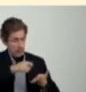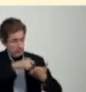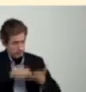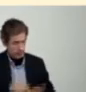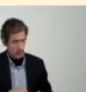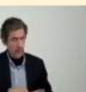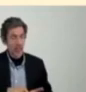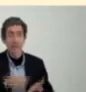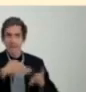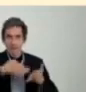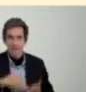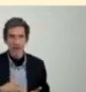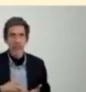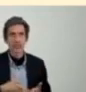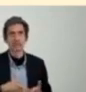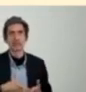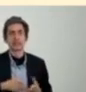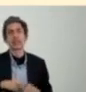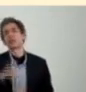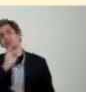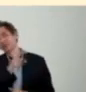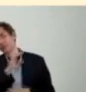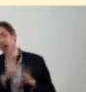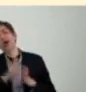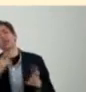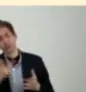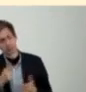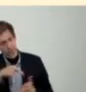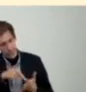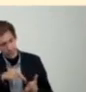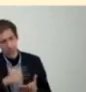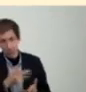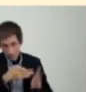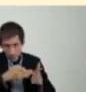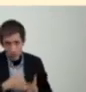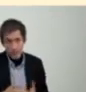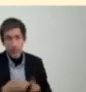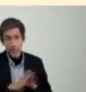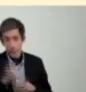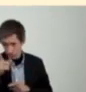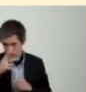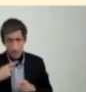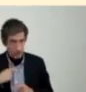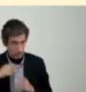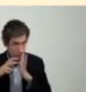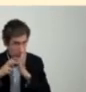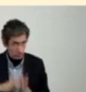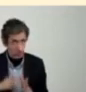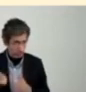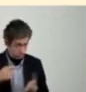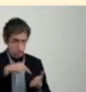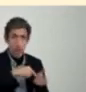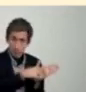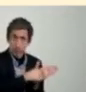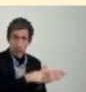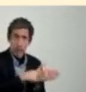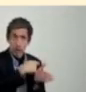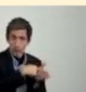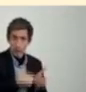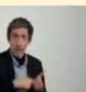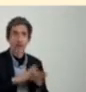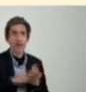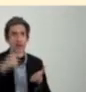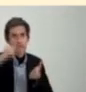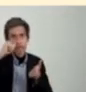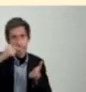corrigen, pues hablo con el editor y le digo, oye, dile a tu corrector de pruebas que esas